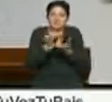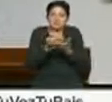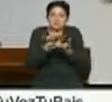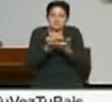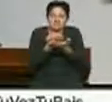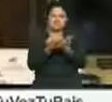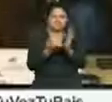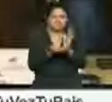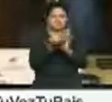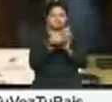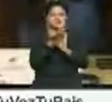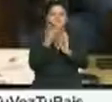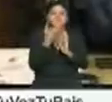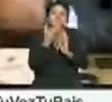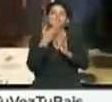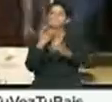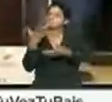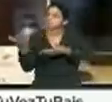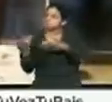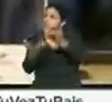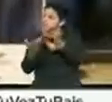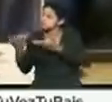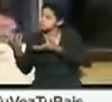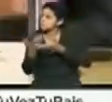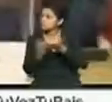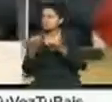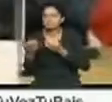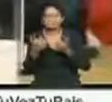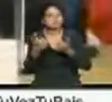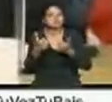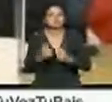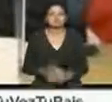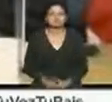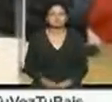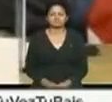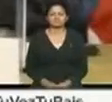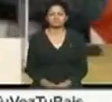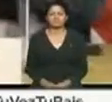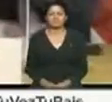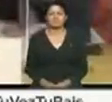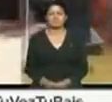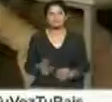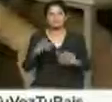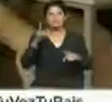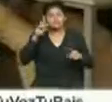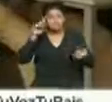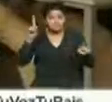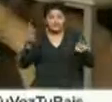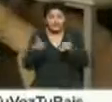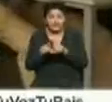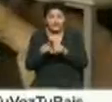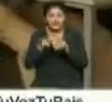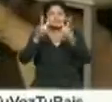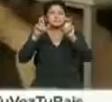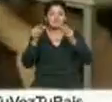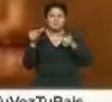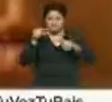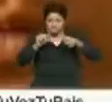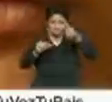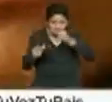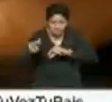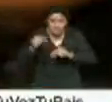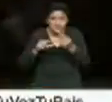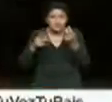nuestra matriz productiva. Uno de los resultados más importantes es el acuerdo para el intercambio científico y